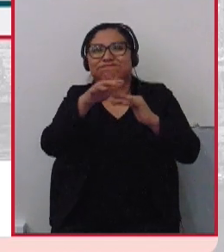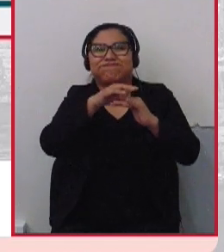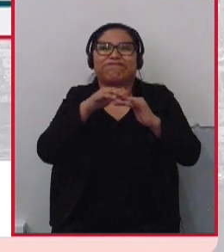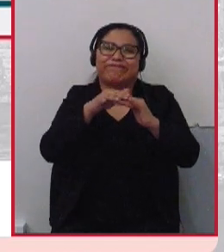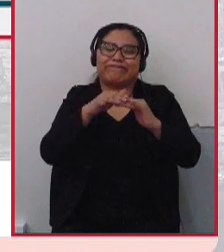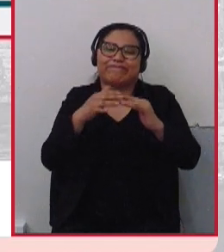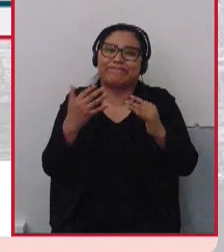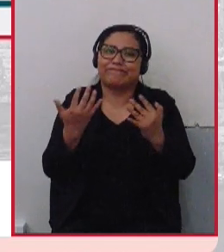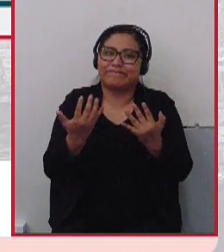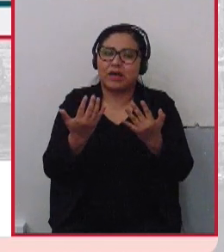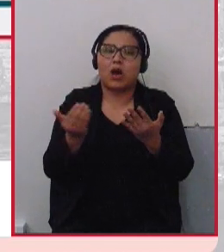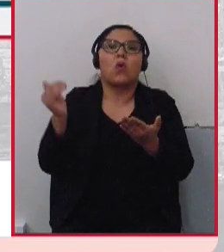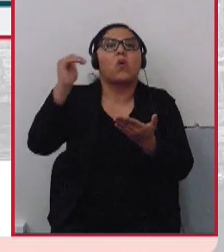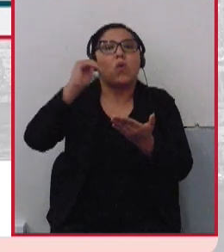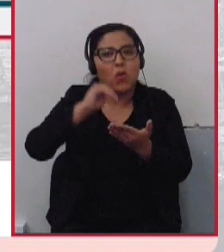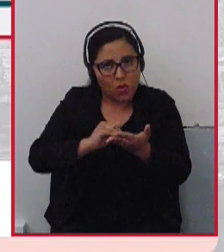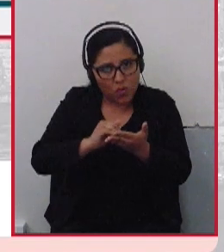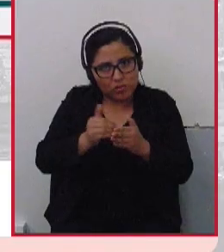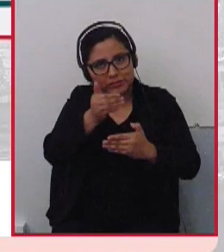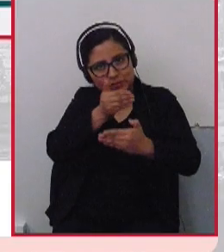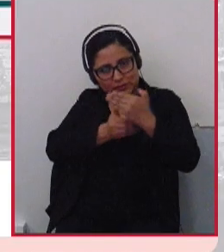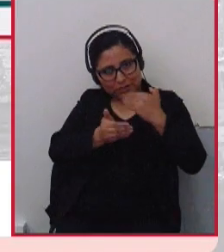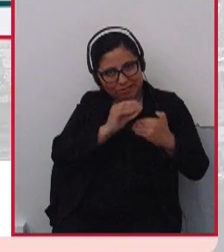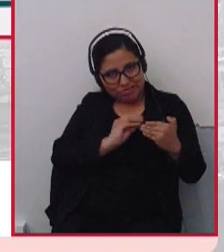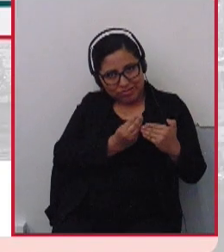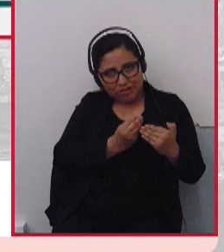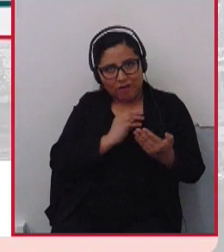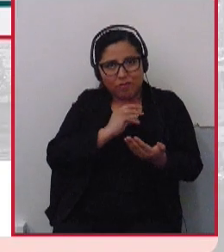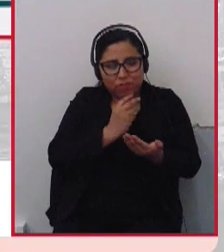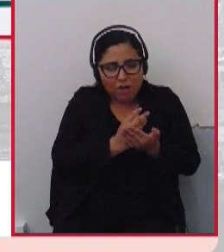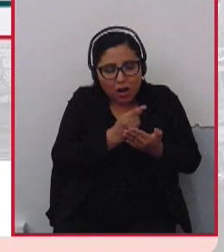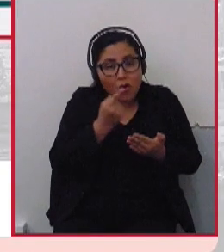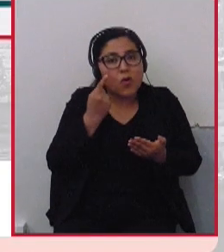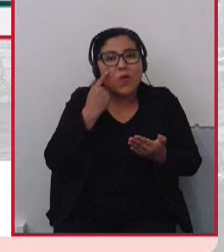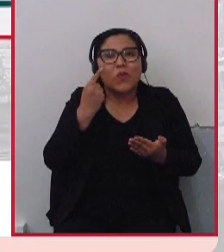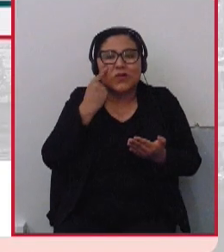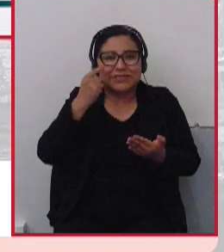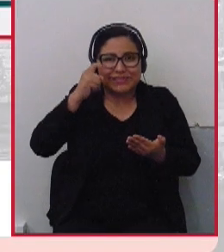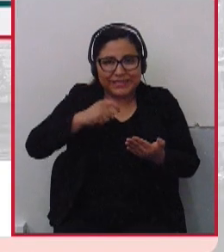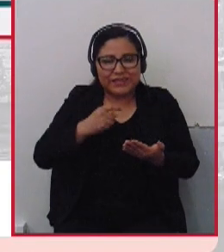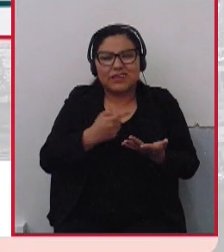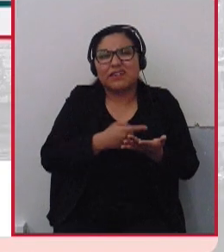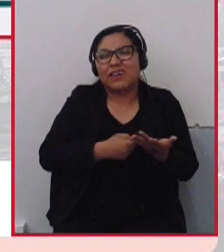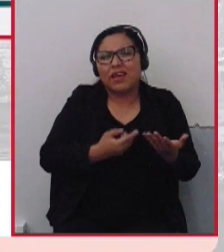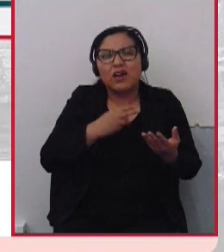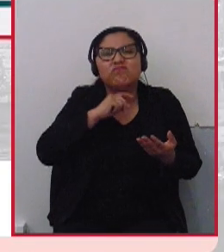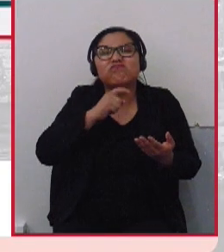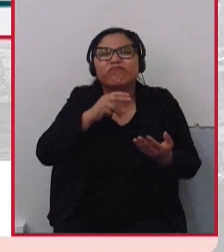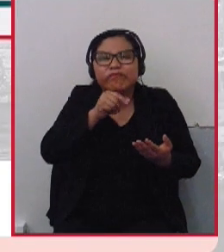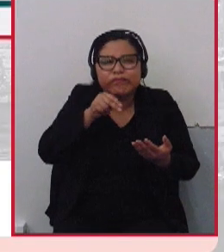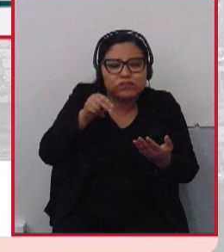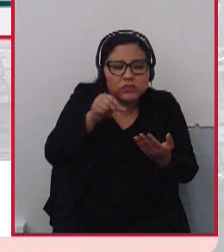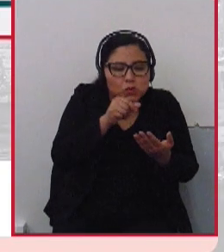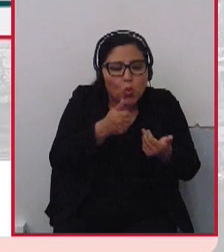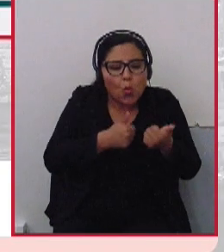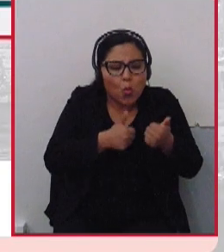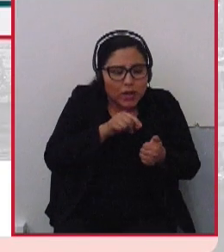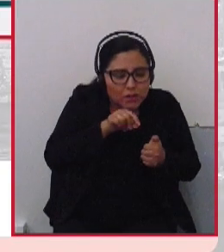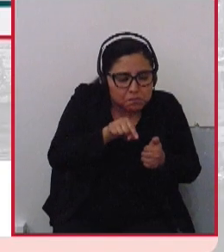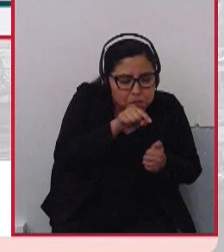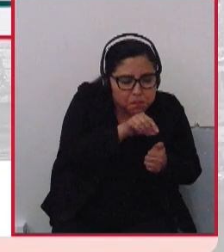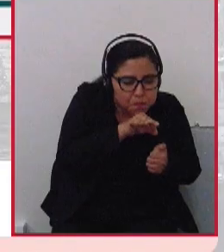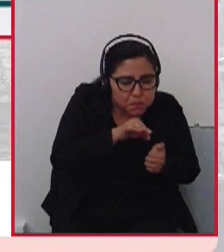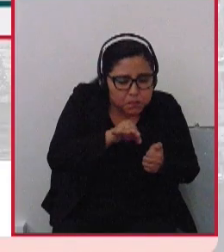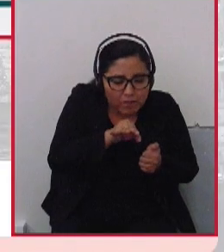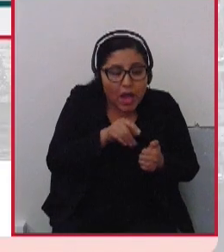Entonces, nuevamente vuelvo al fundamento. Tenemos que conocer qué es lo que tienes en el mineral, qué es lo que tiene tu relave Raffer y